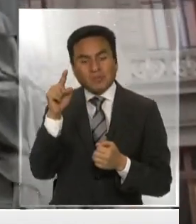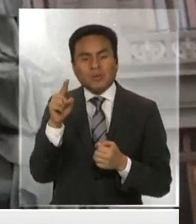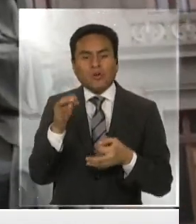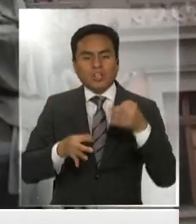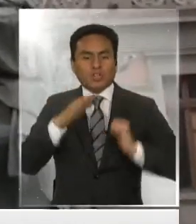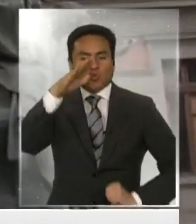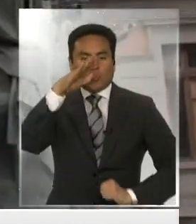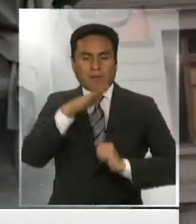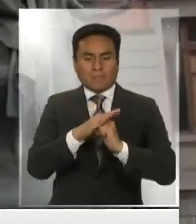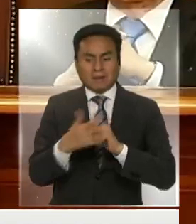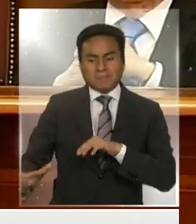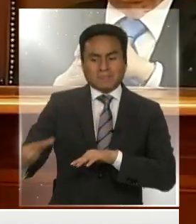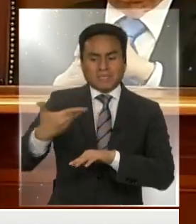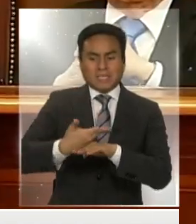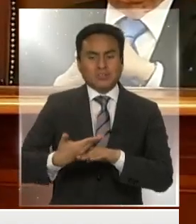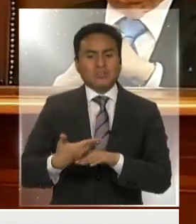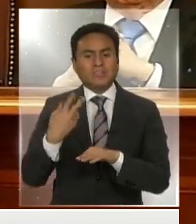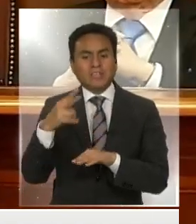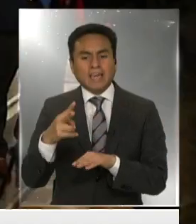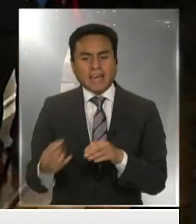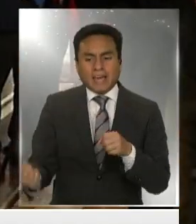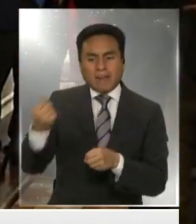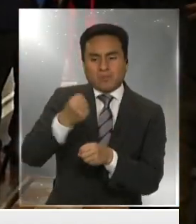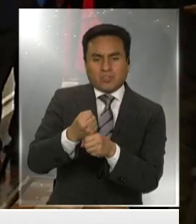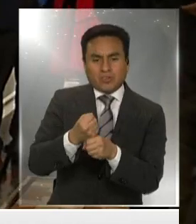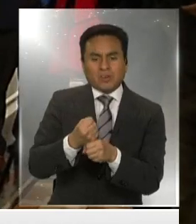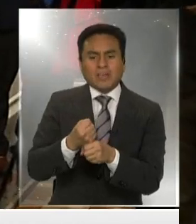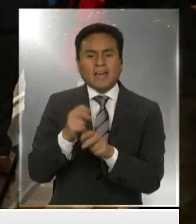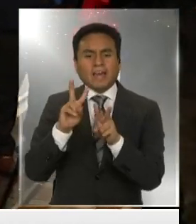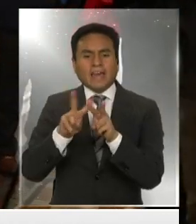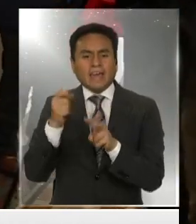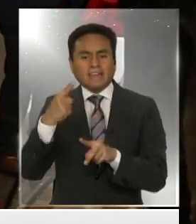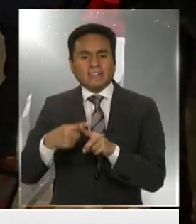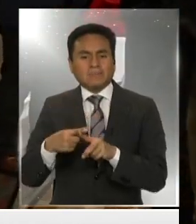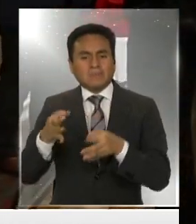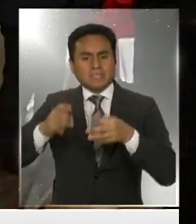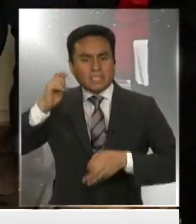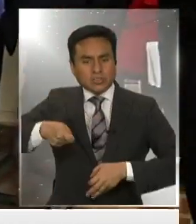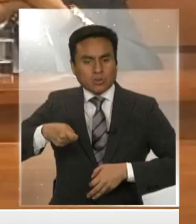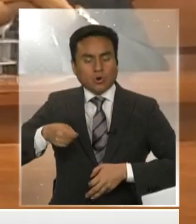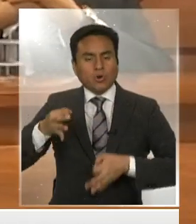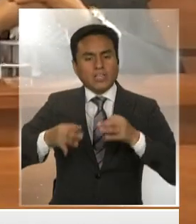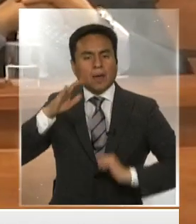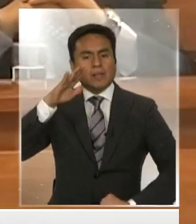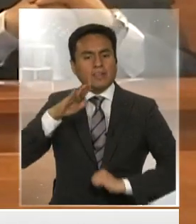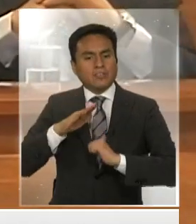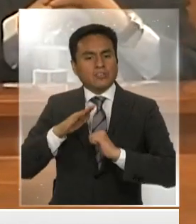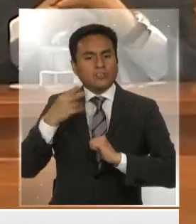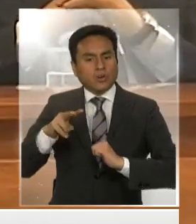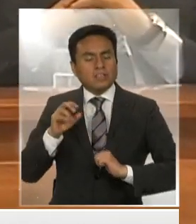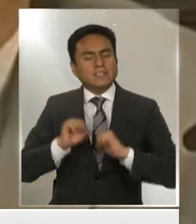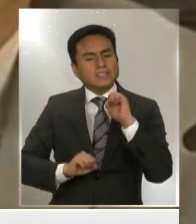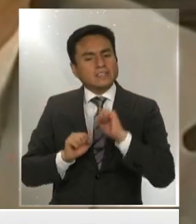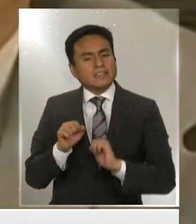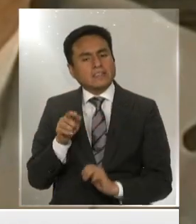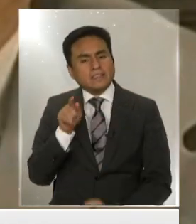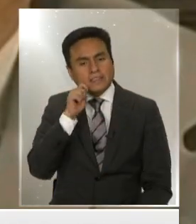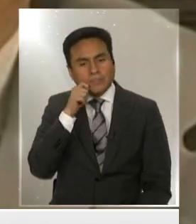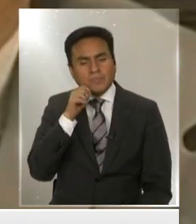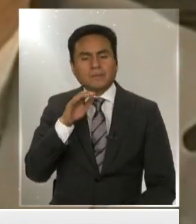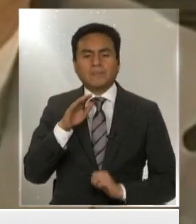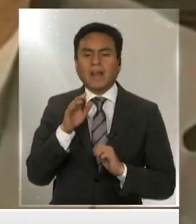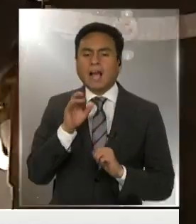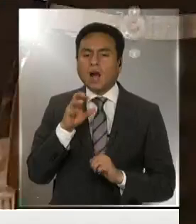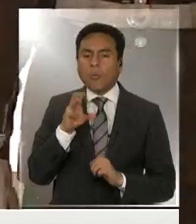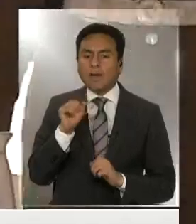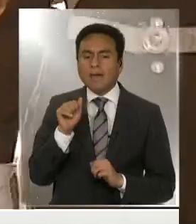Corte Suprema rechazó la solicitud de reposición interpuesta por los exministros de la Corte de Apelaciones de Rancagua, Marcelo Vázquez y